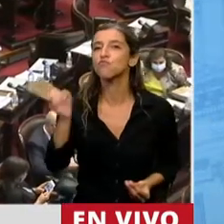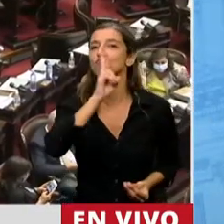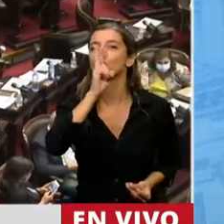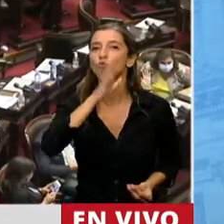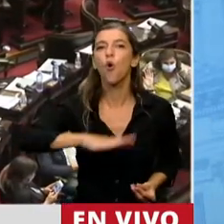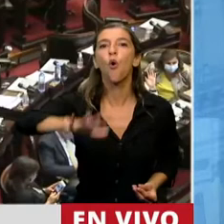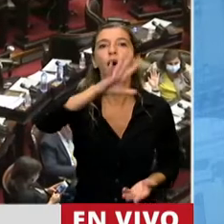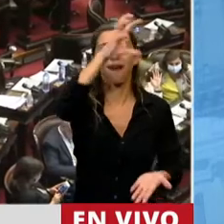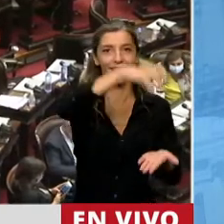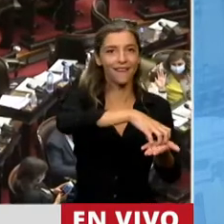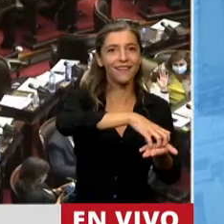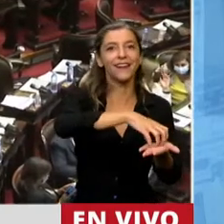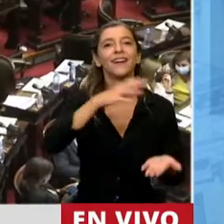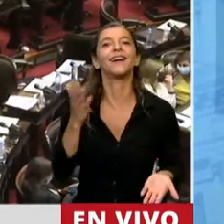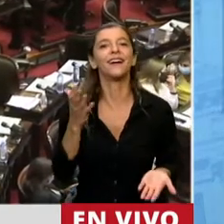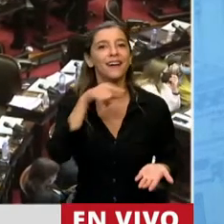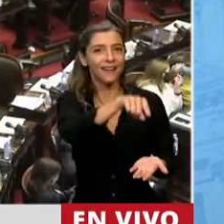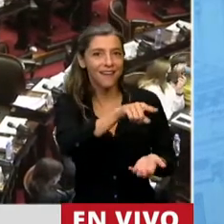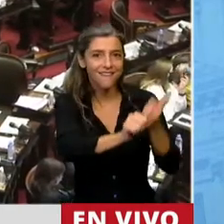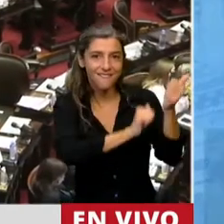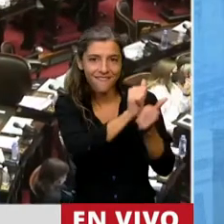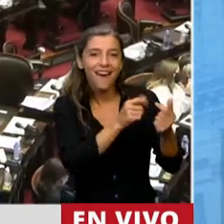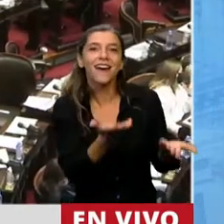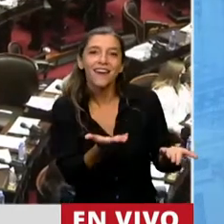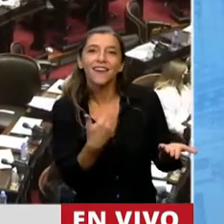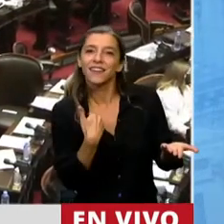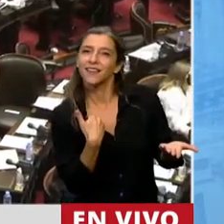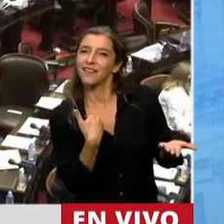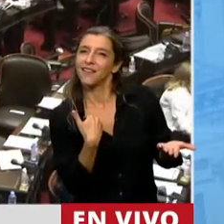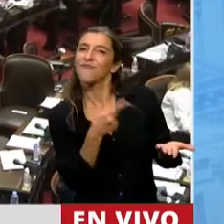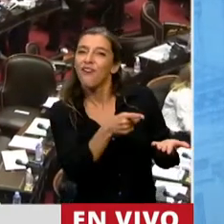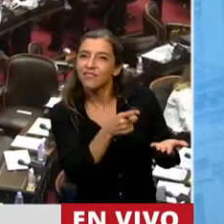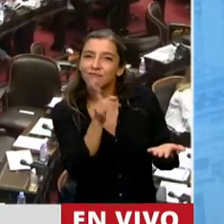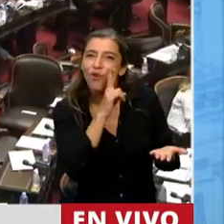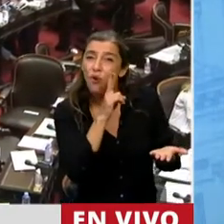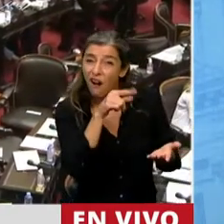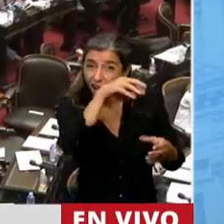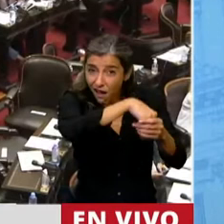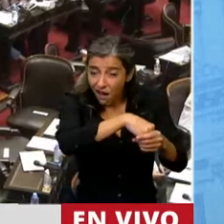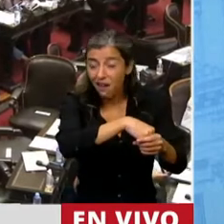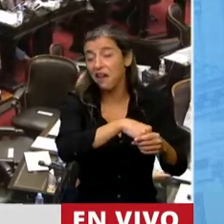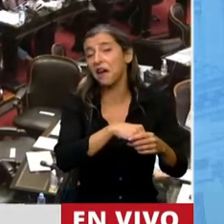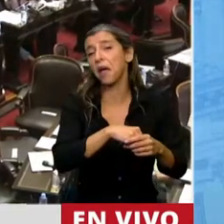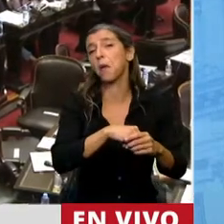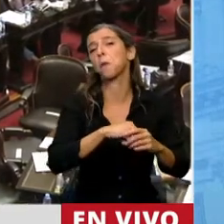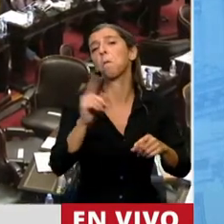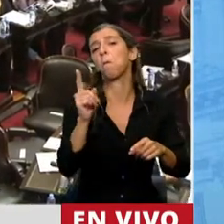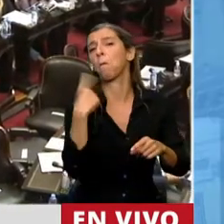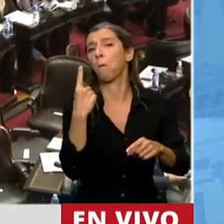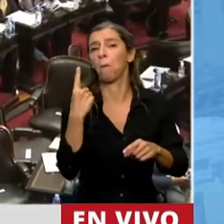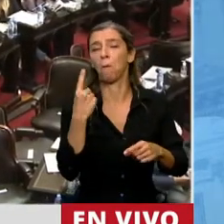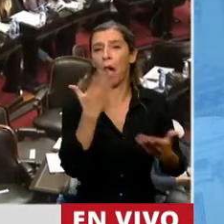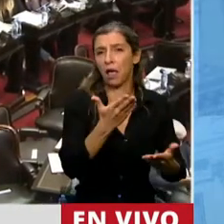la Forestal, también absolutamente invisibilizadas, empleadas domésticas,